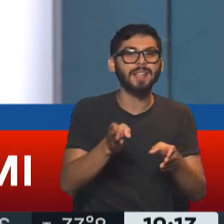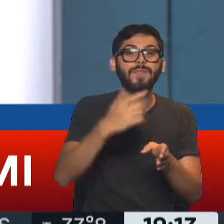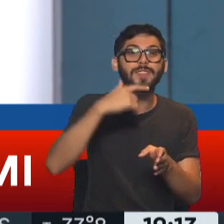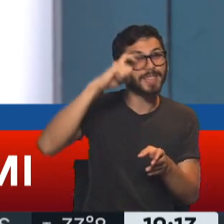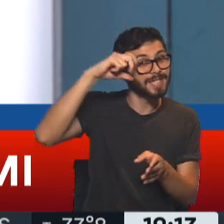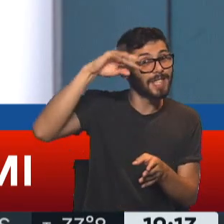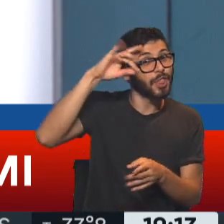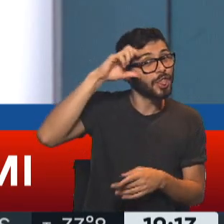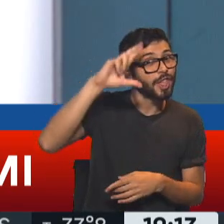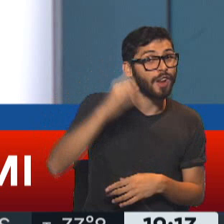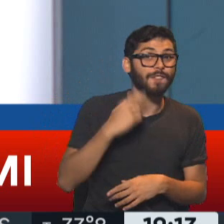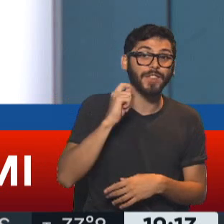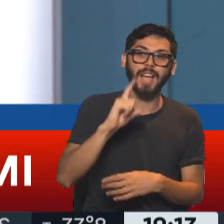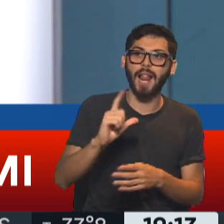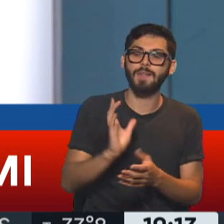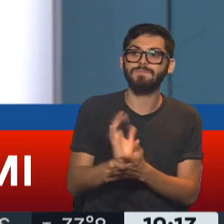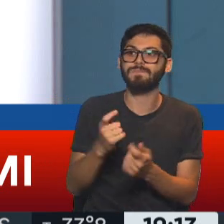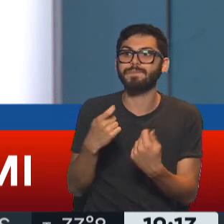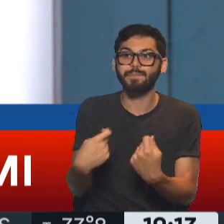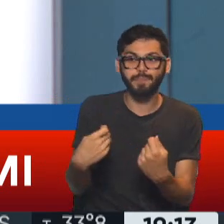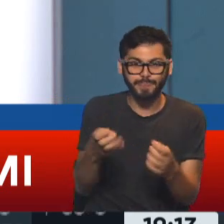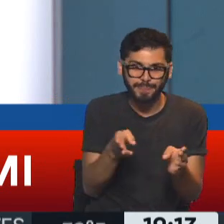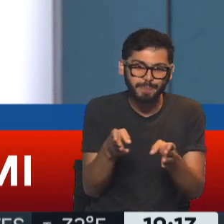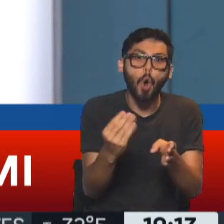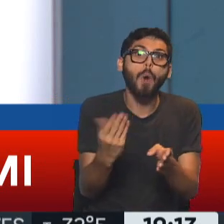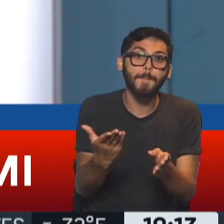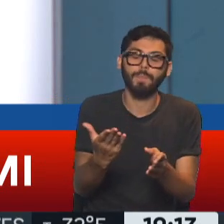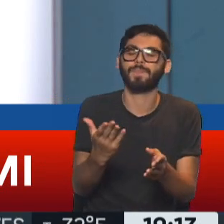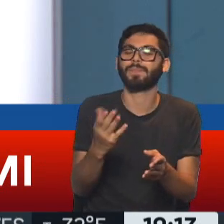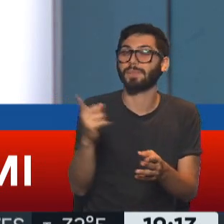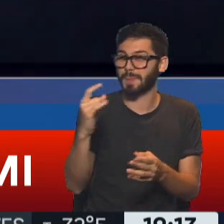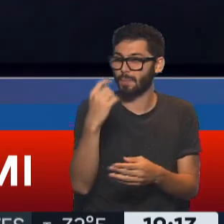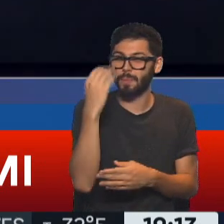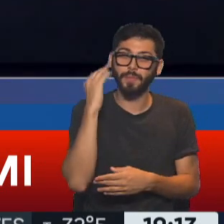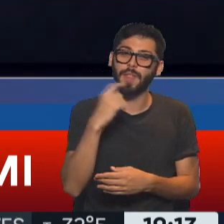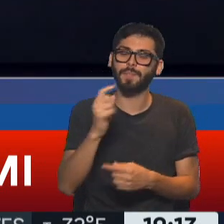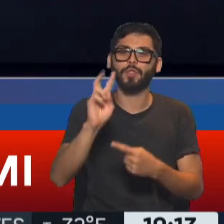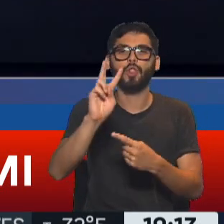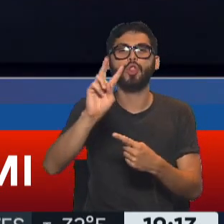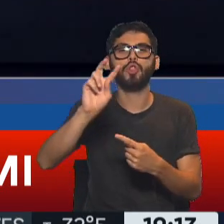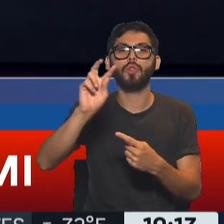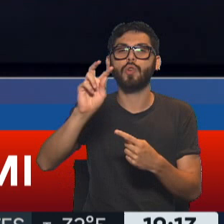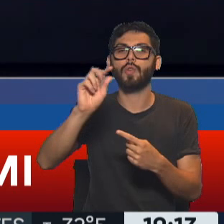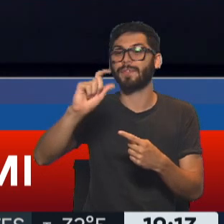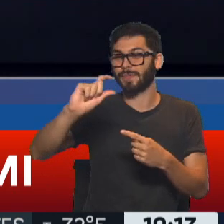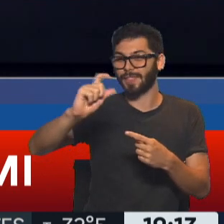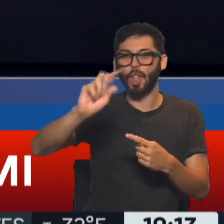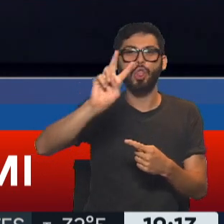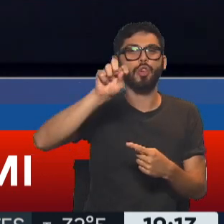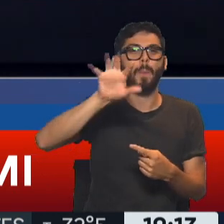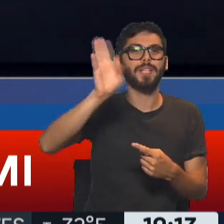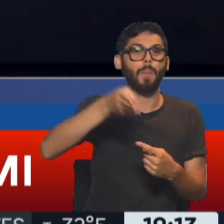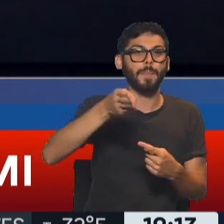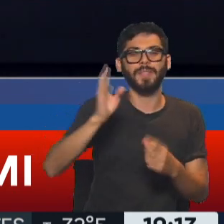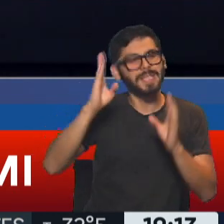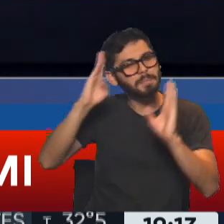reducción que recién mencionaba también Guzmán en el tramo que compartimos, de 2,5% del PBI, siempre se mide como porcentaje del